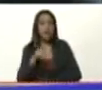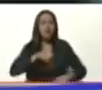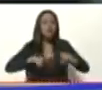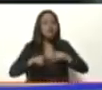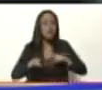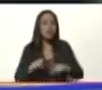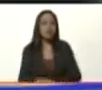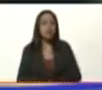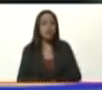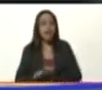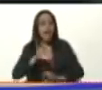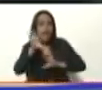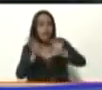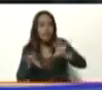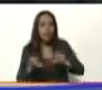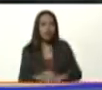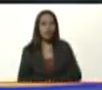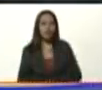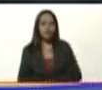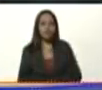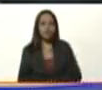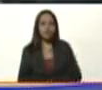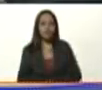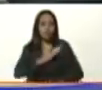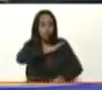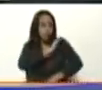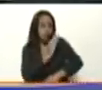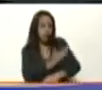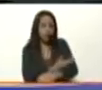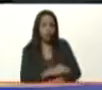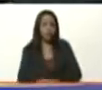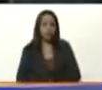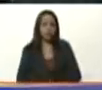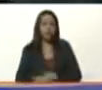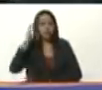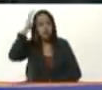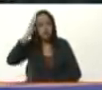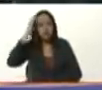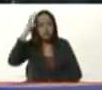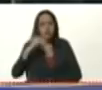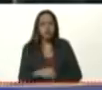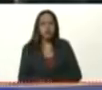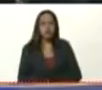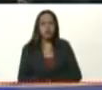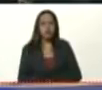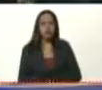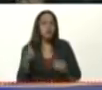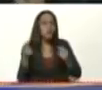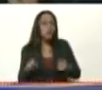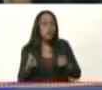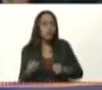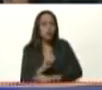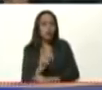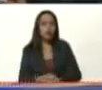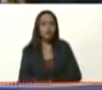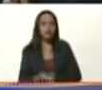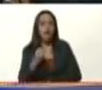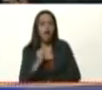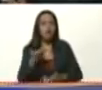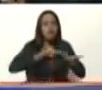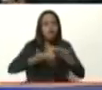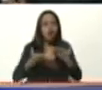coordinación de Estado, una coordinación de poder, una coordinación con capacidad. Inmediatamente tener la